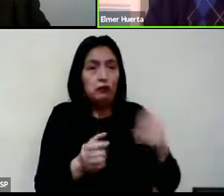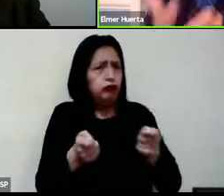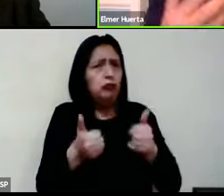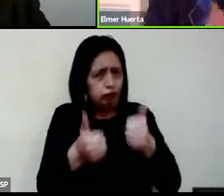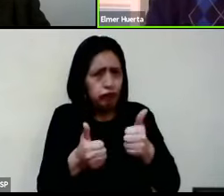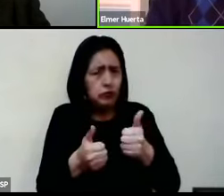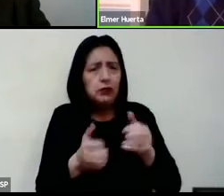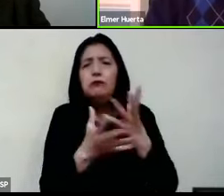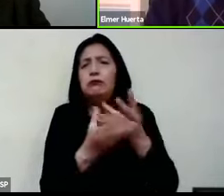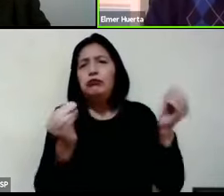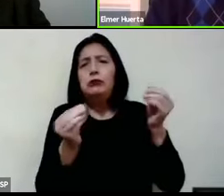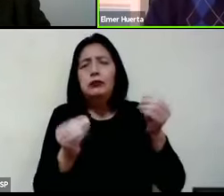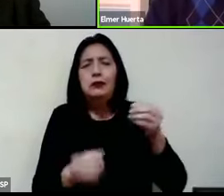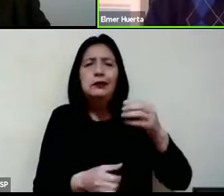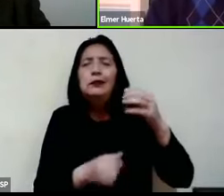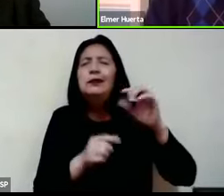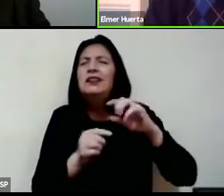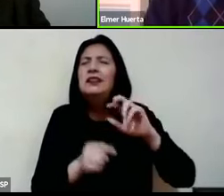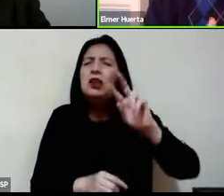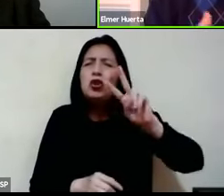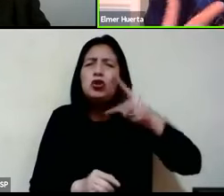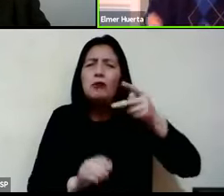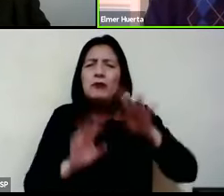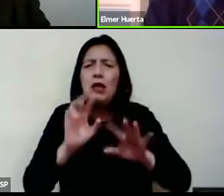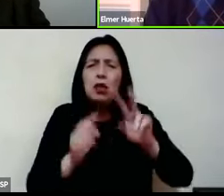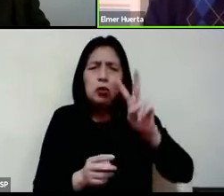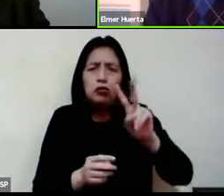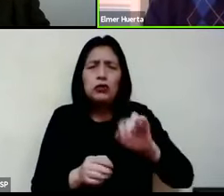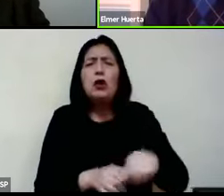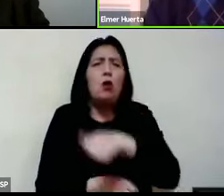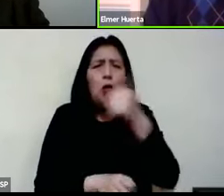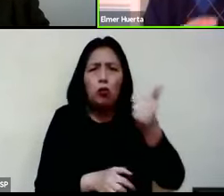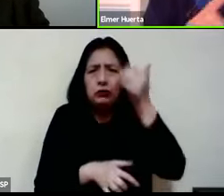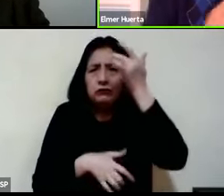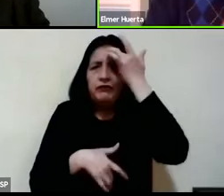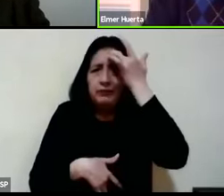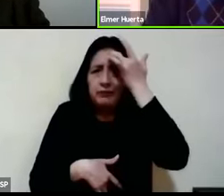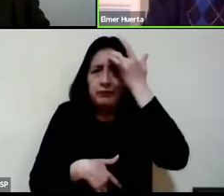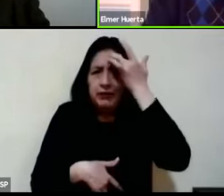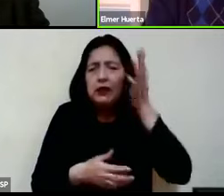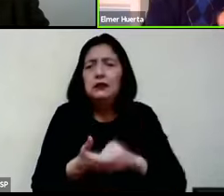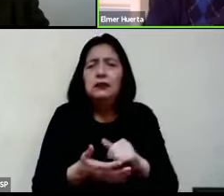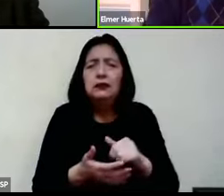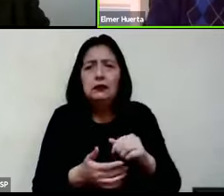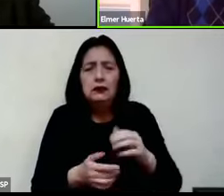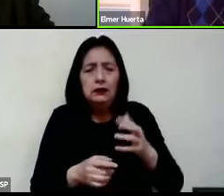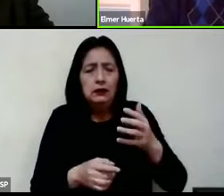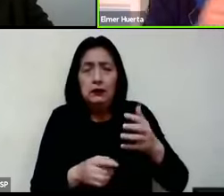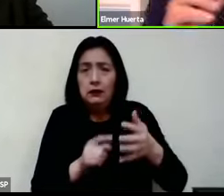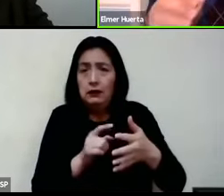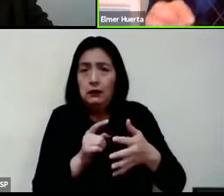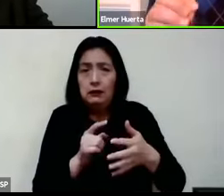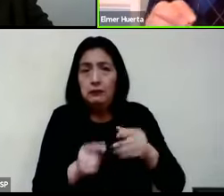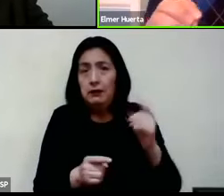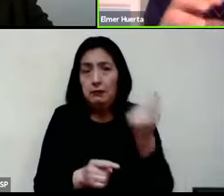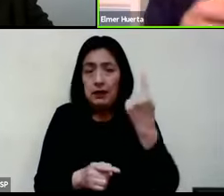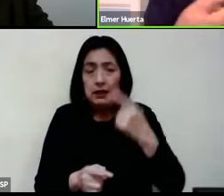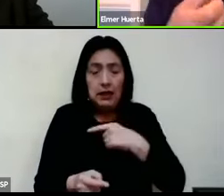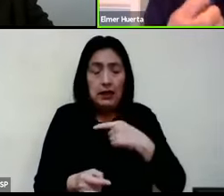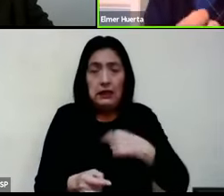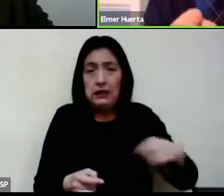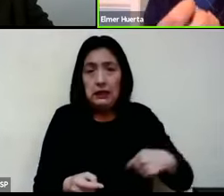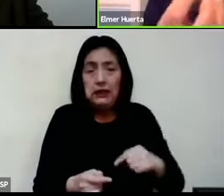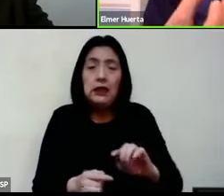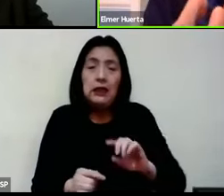2002. Luego, el 2012, apareció otra enfermedad. La primera, el SARS, apareció en la China. Esta